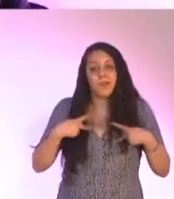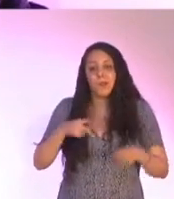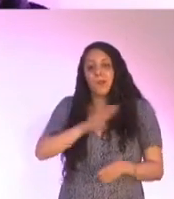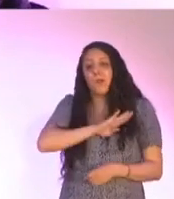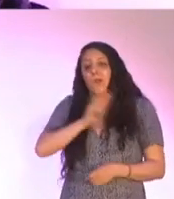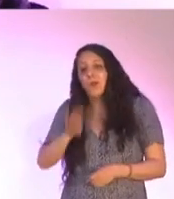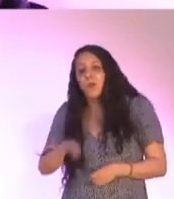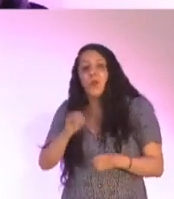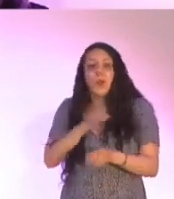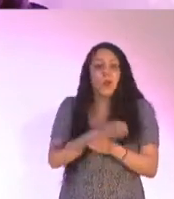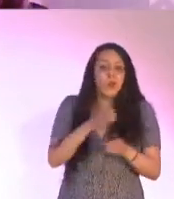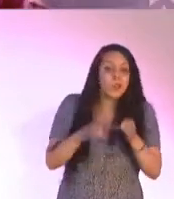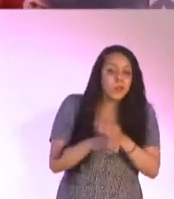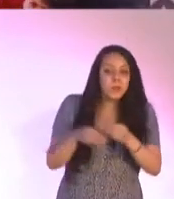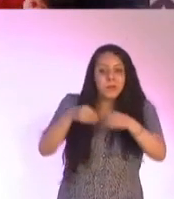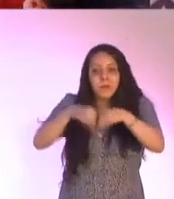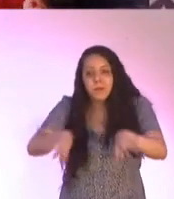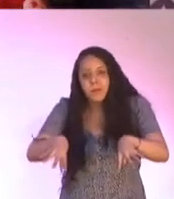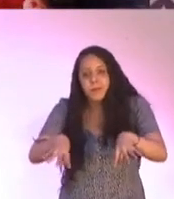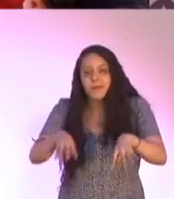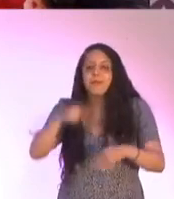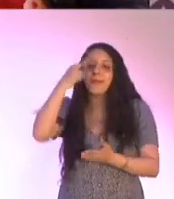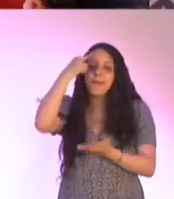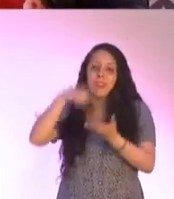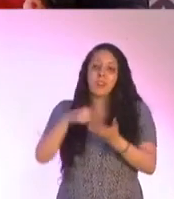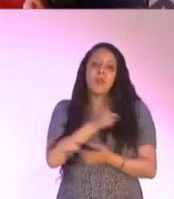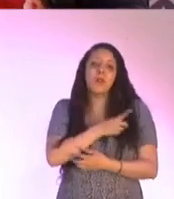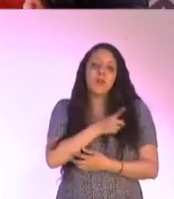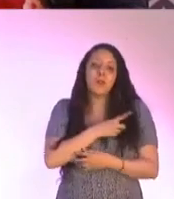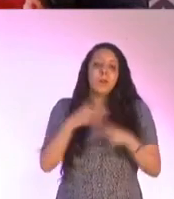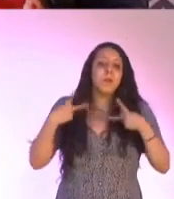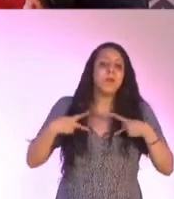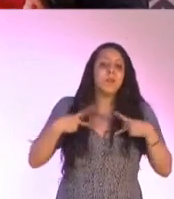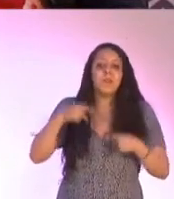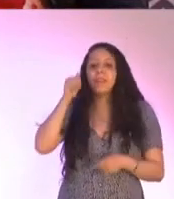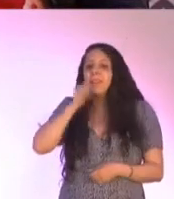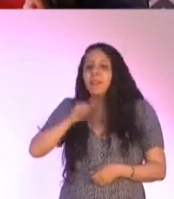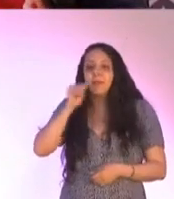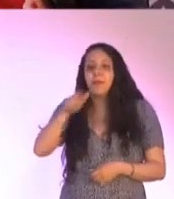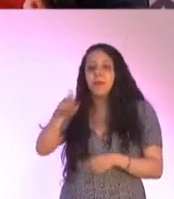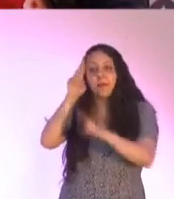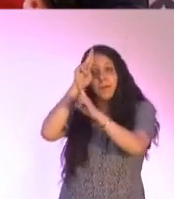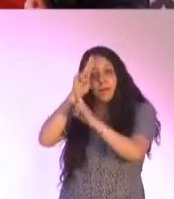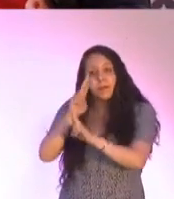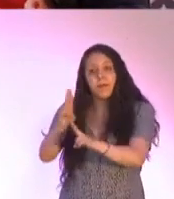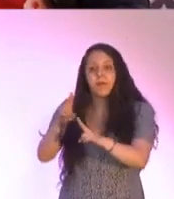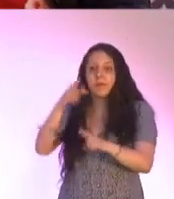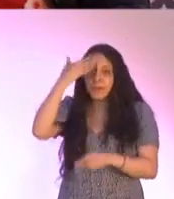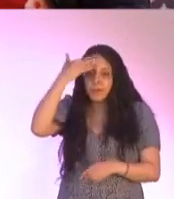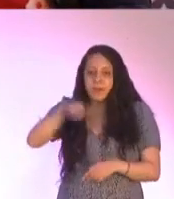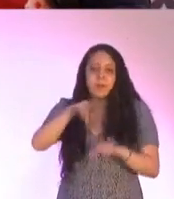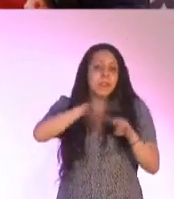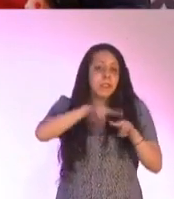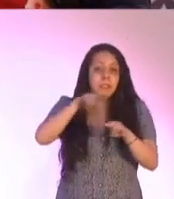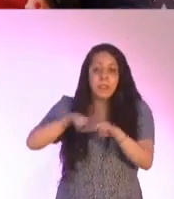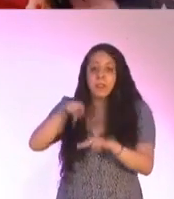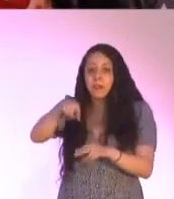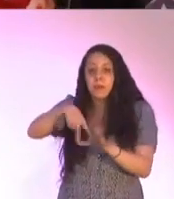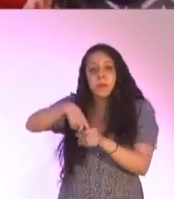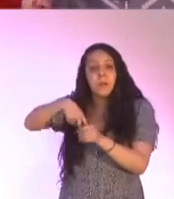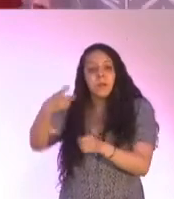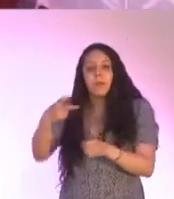una especie de homenaje a las sillas vacías con todos los que perdimos durante la pandemia no también